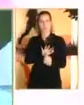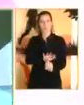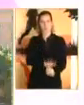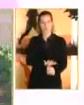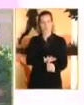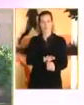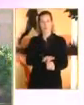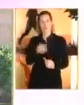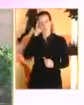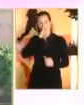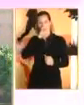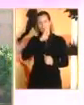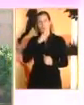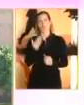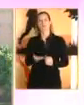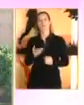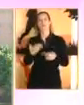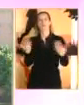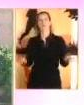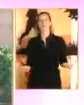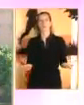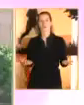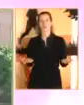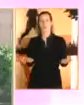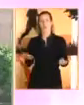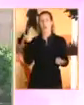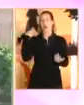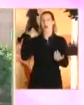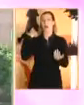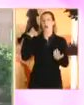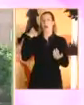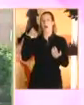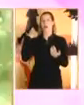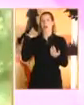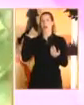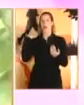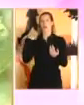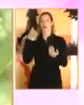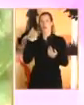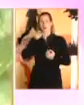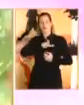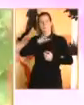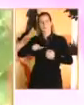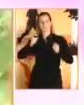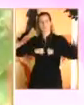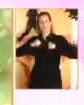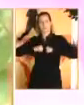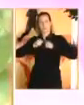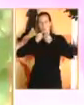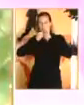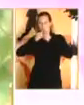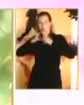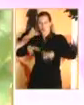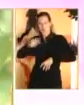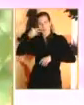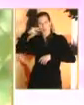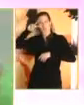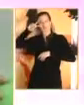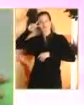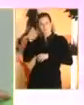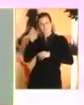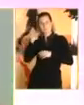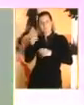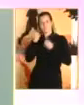menos una vez al año que, como en los tiempos ancestrales se consideraba, nuestros mayores son una fuente de experiencia y sabiduría